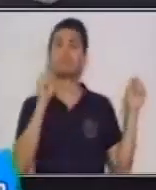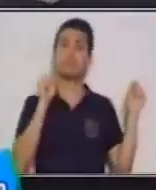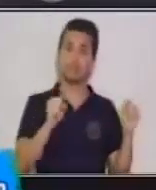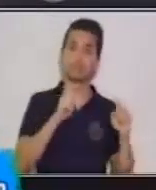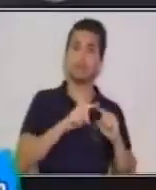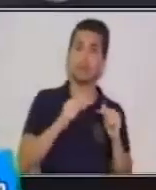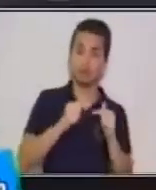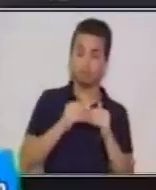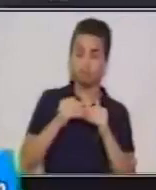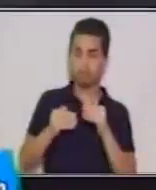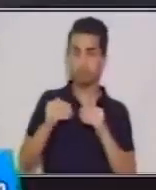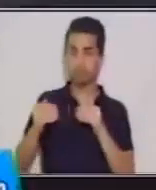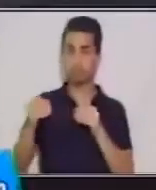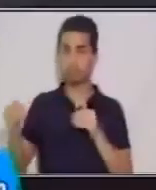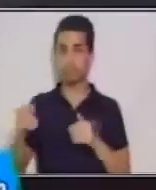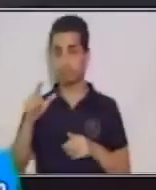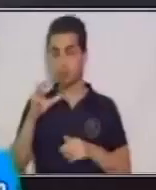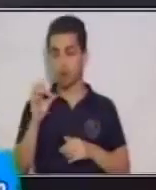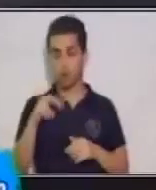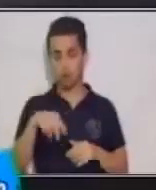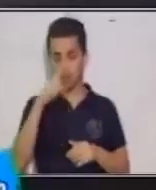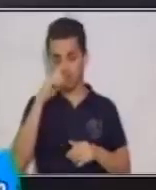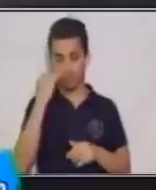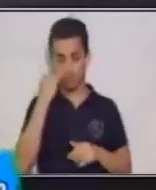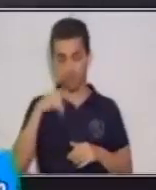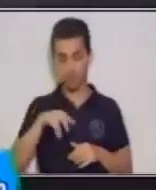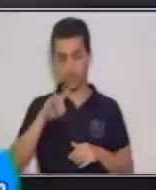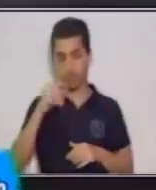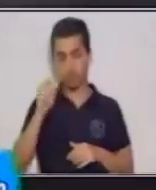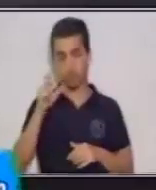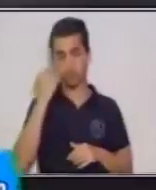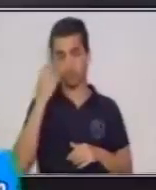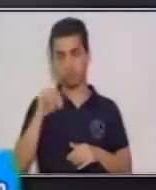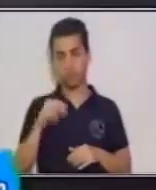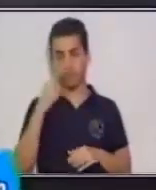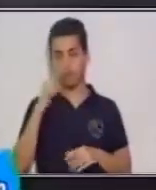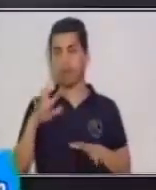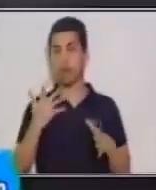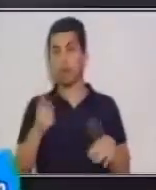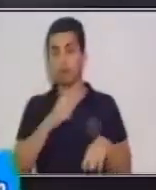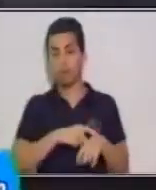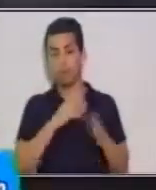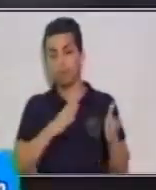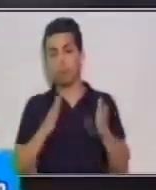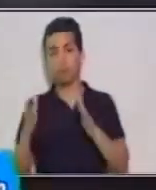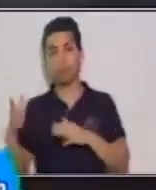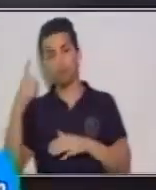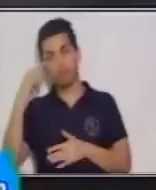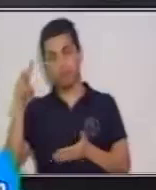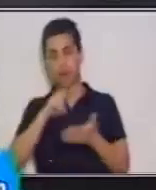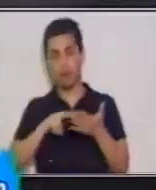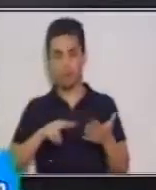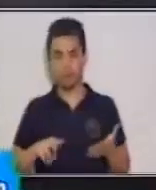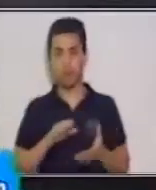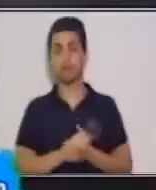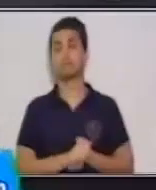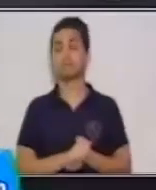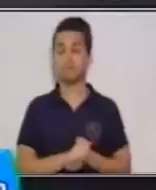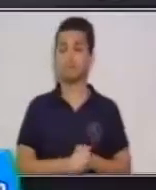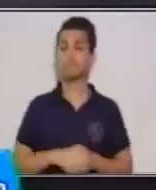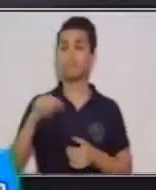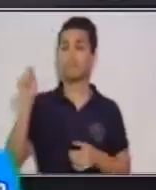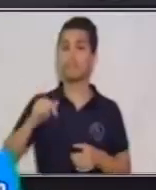tema anterior habíamos visto los tipos de lecturas y los momentos que cada lectura tiene. En